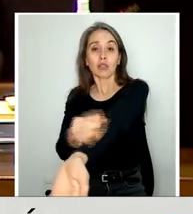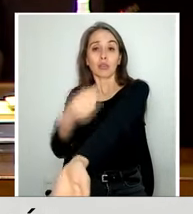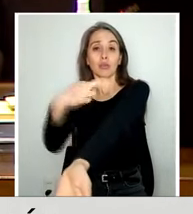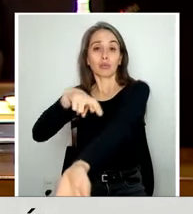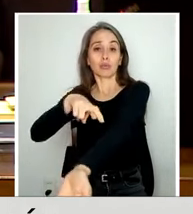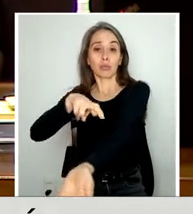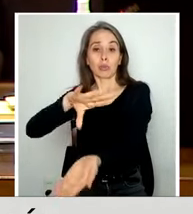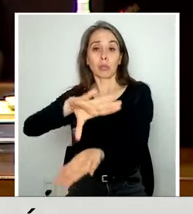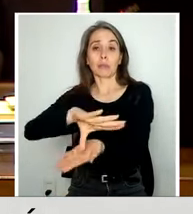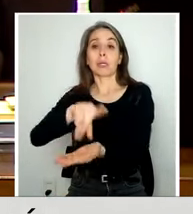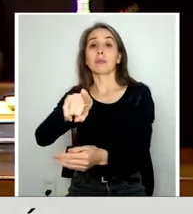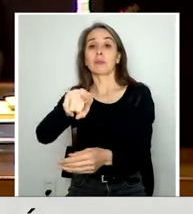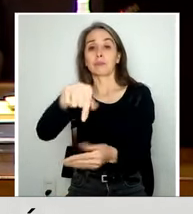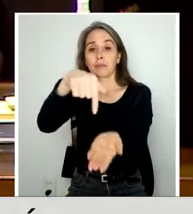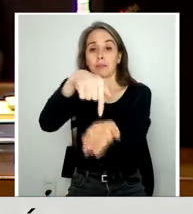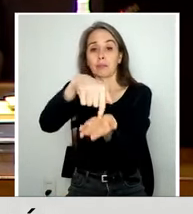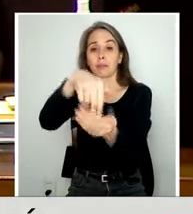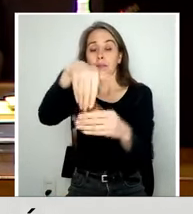votación